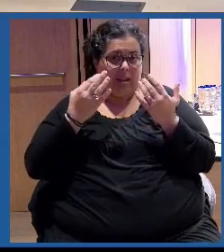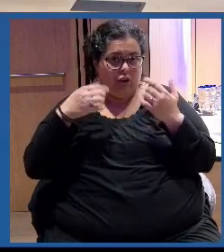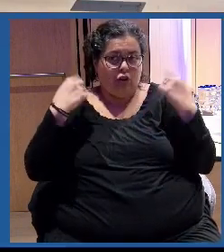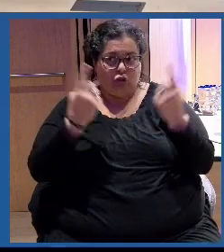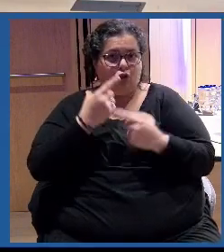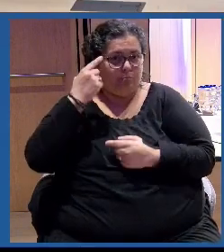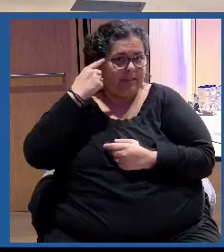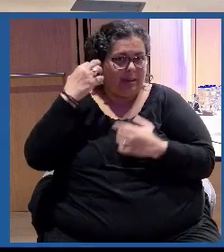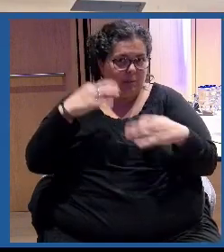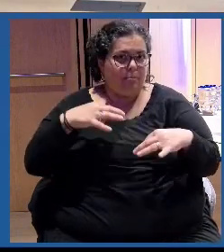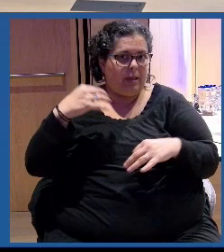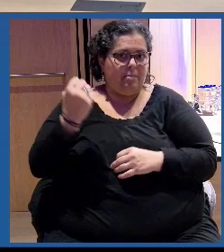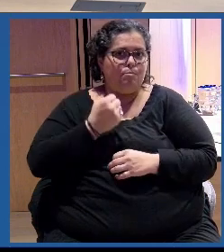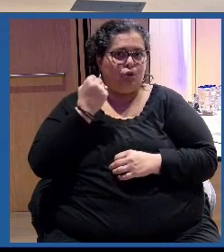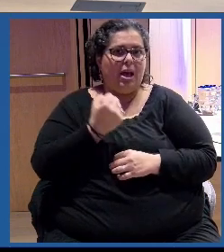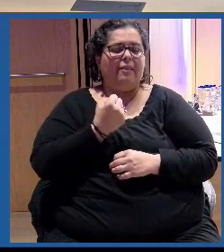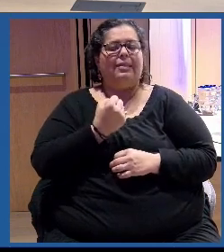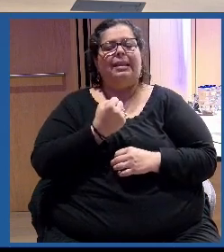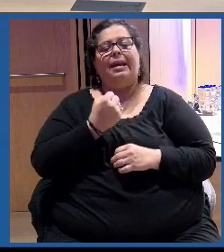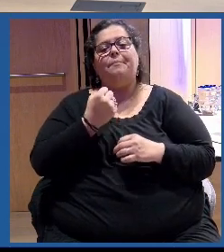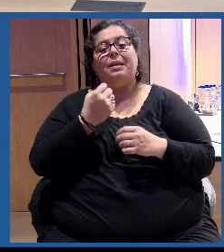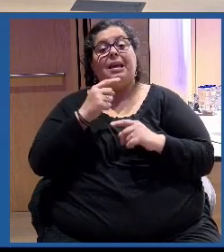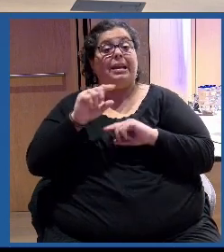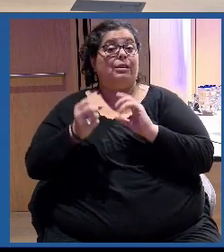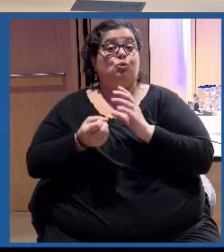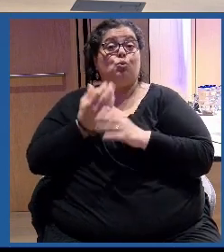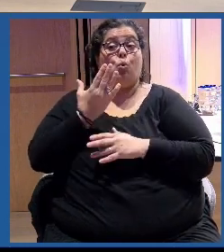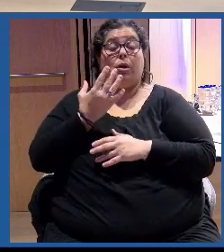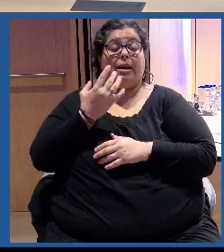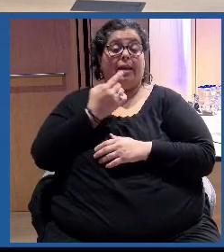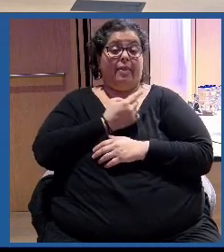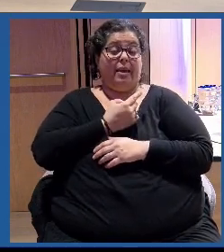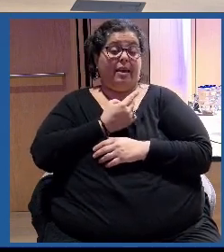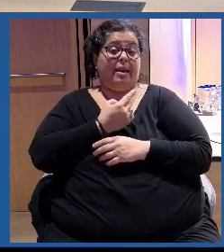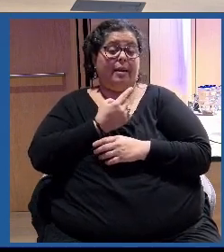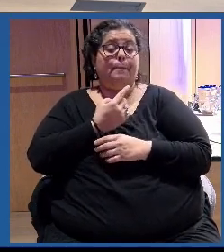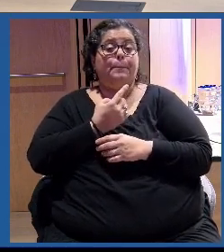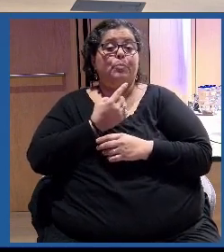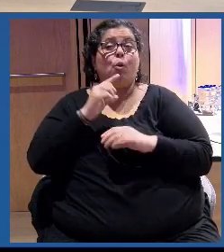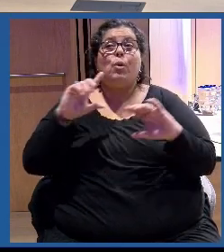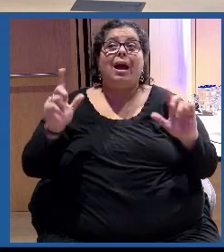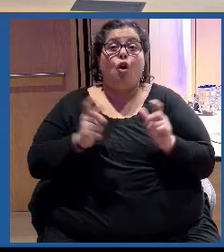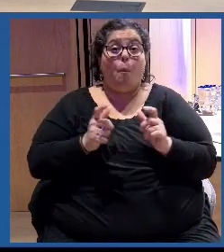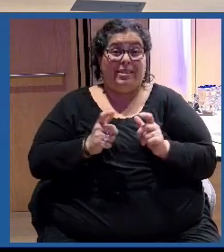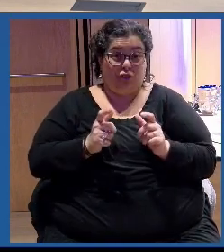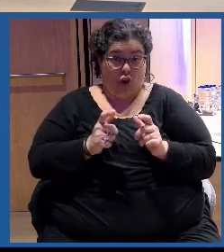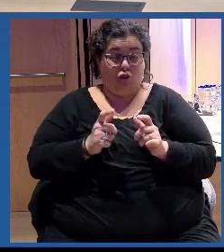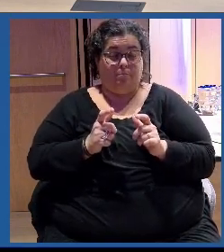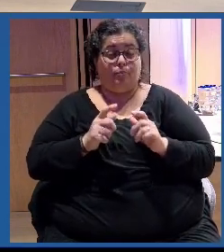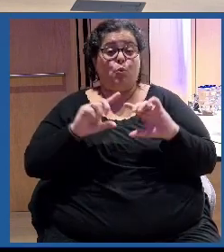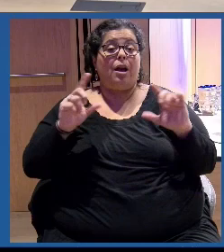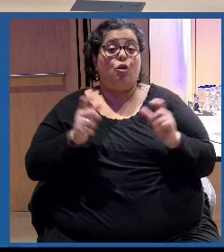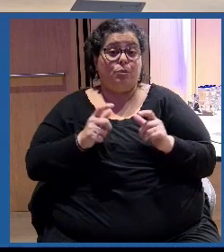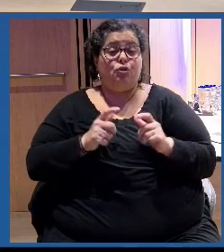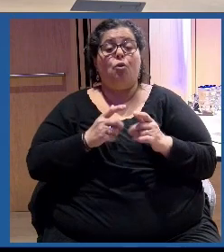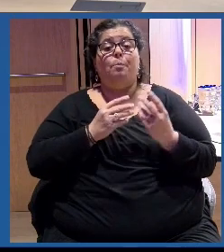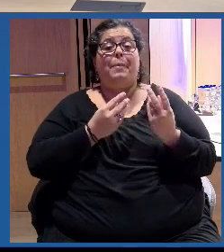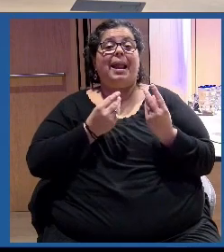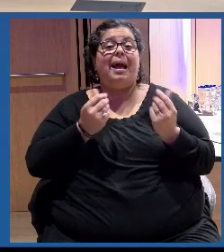consideramos importantes llevar adelante y que surge del marco de una comisión, que es la comisión implementadora de la